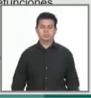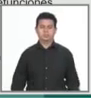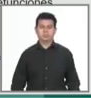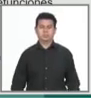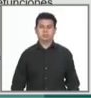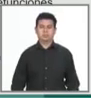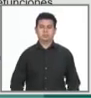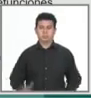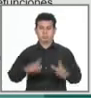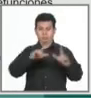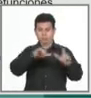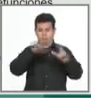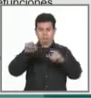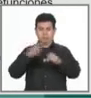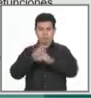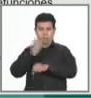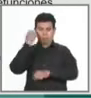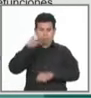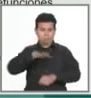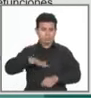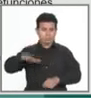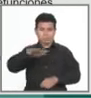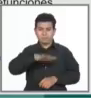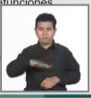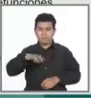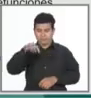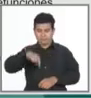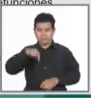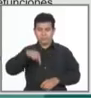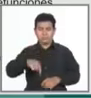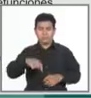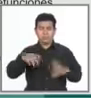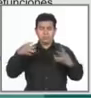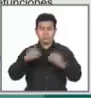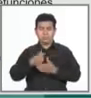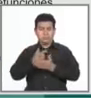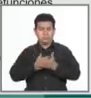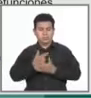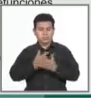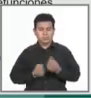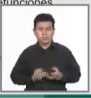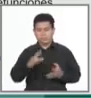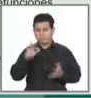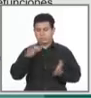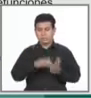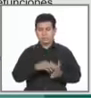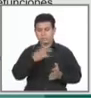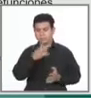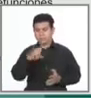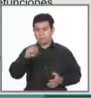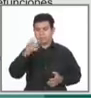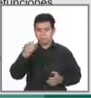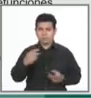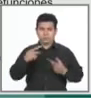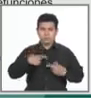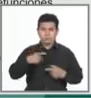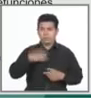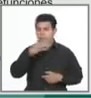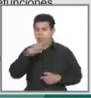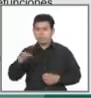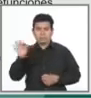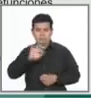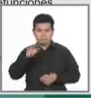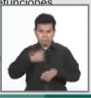panorama estatal en el estado de oaxaca se tienen registrados 40 mil 269 casos